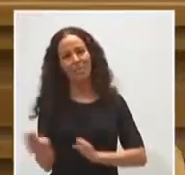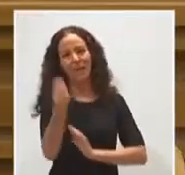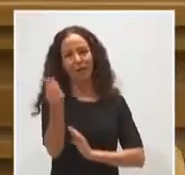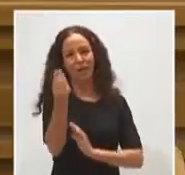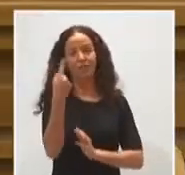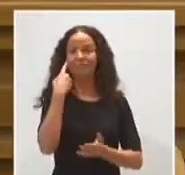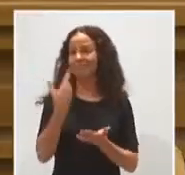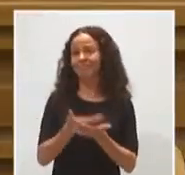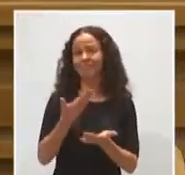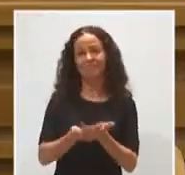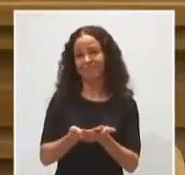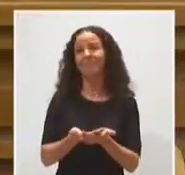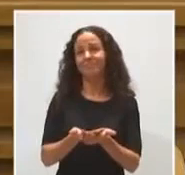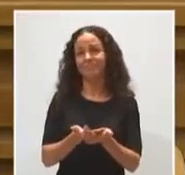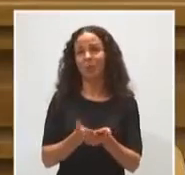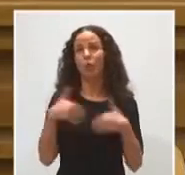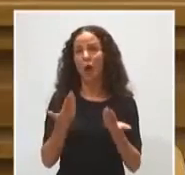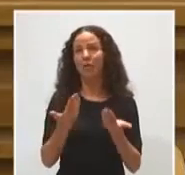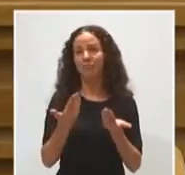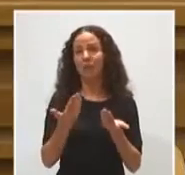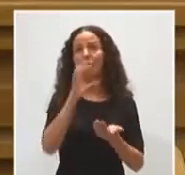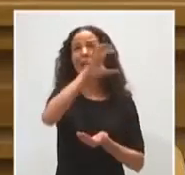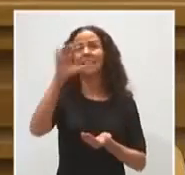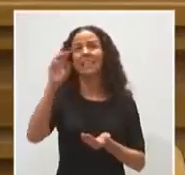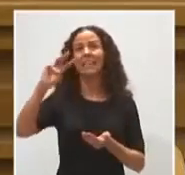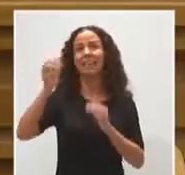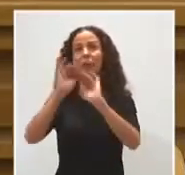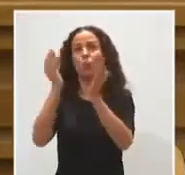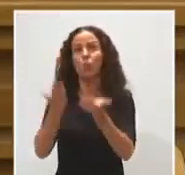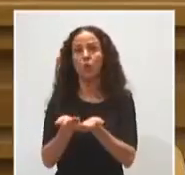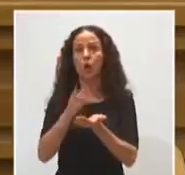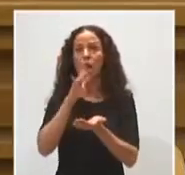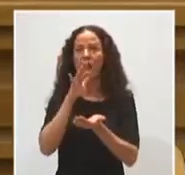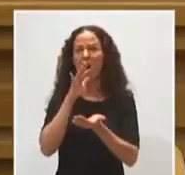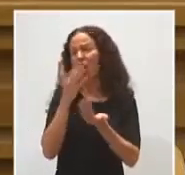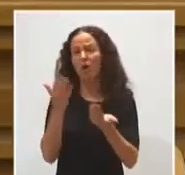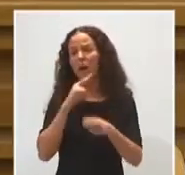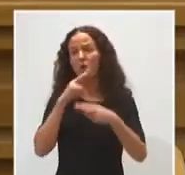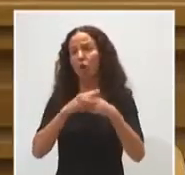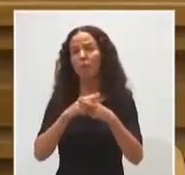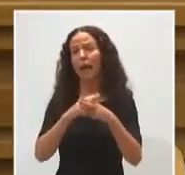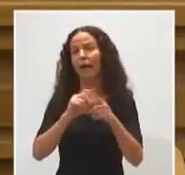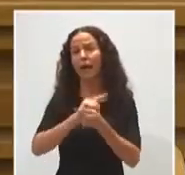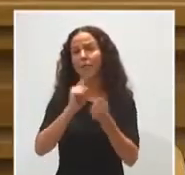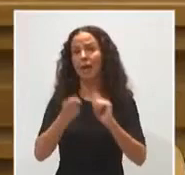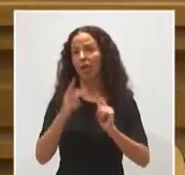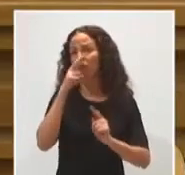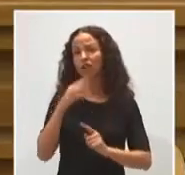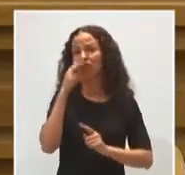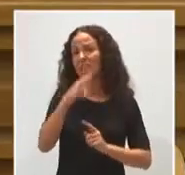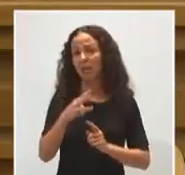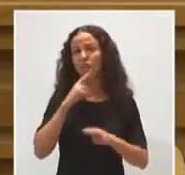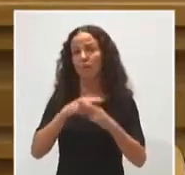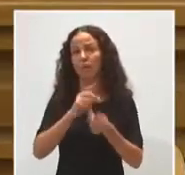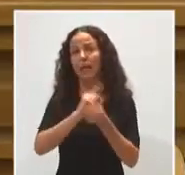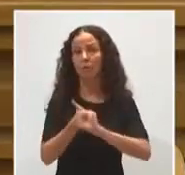tercer mundo aunque ahora se llaman de otra manera cada dos o tres años le cambian en la forma de dirigirse a ellos pero en